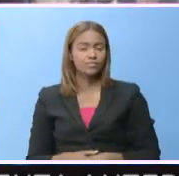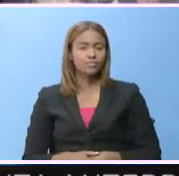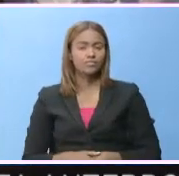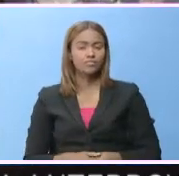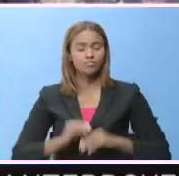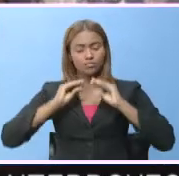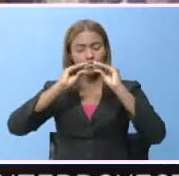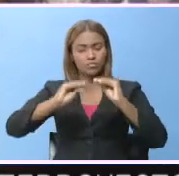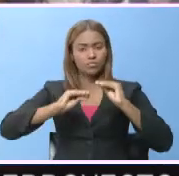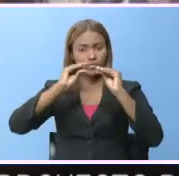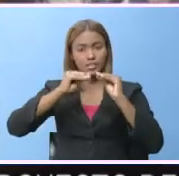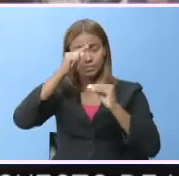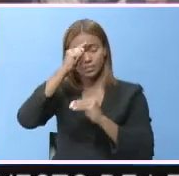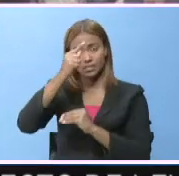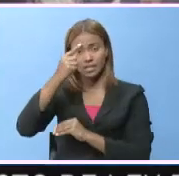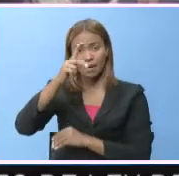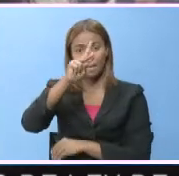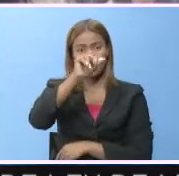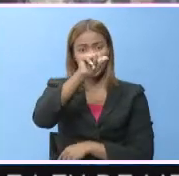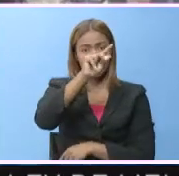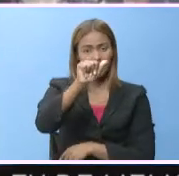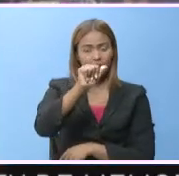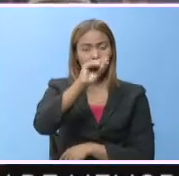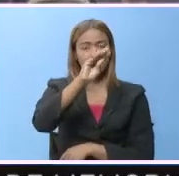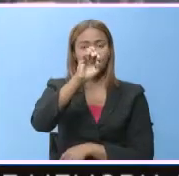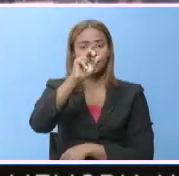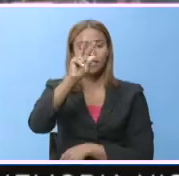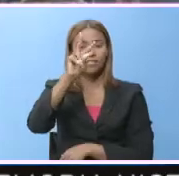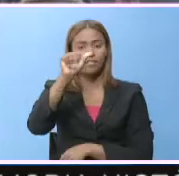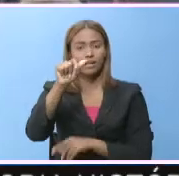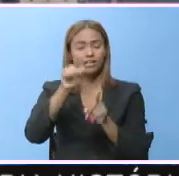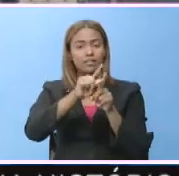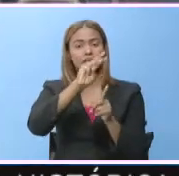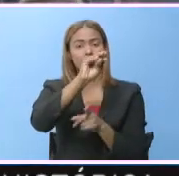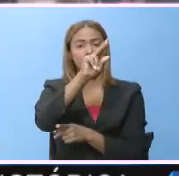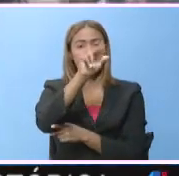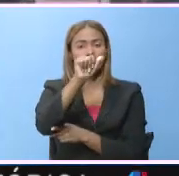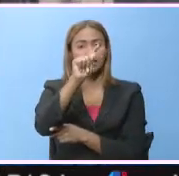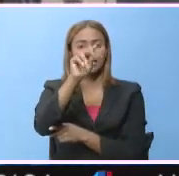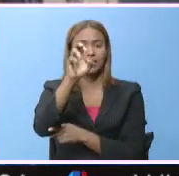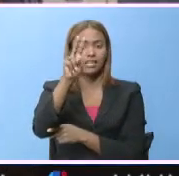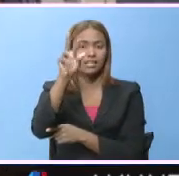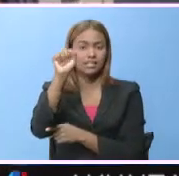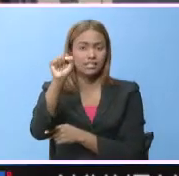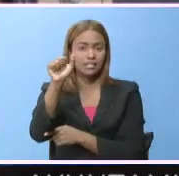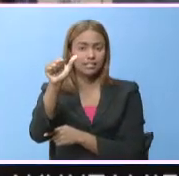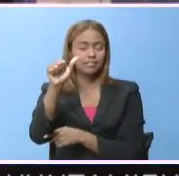las enseñanzas de Patria, de Minerva y de María Teresa prevalecen.